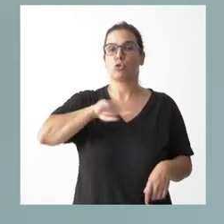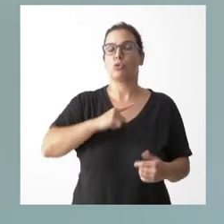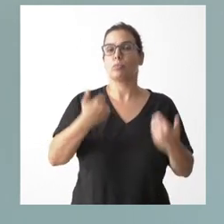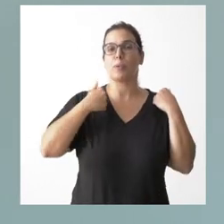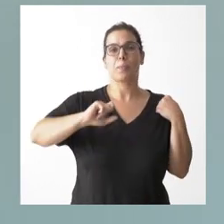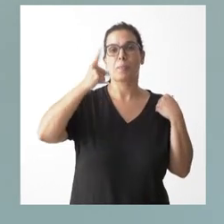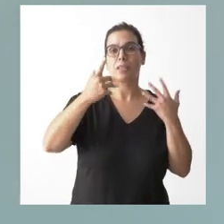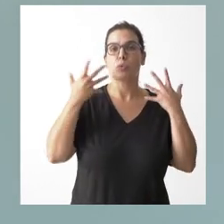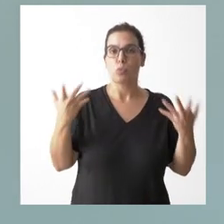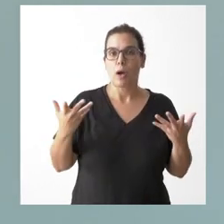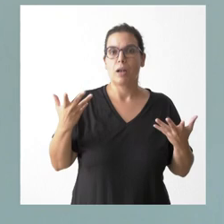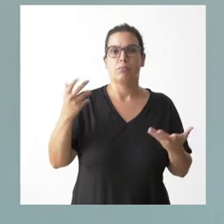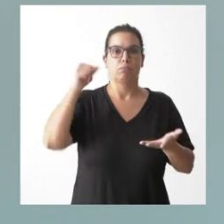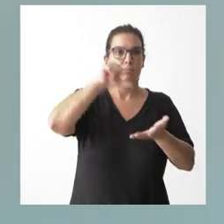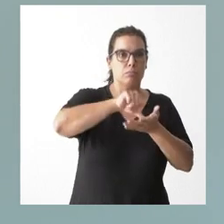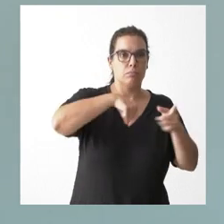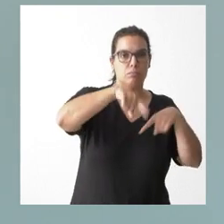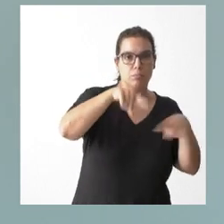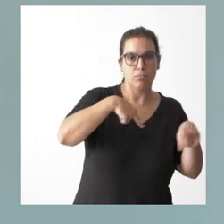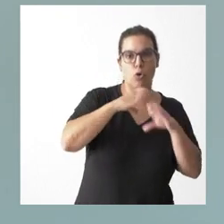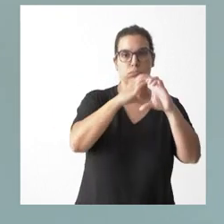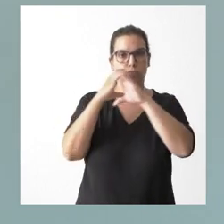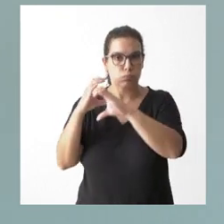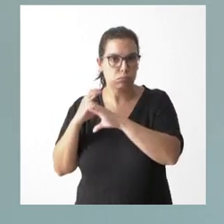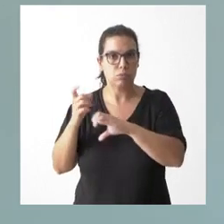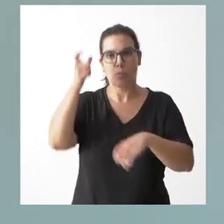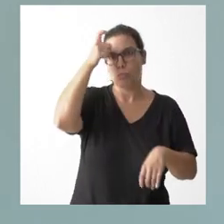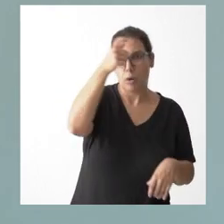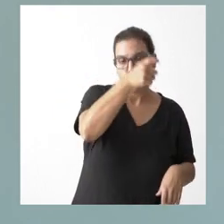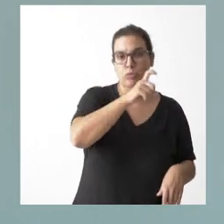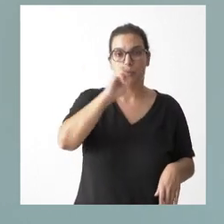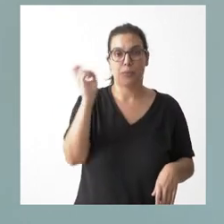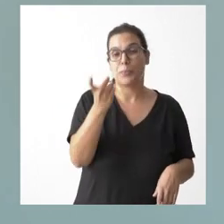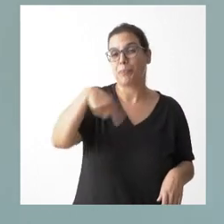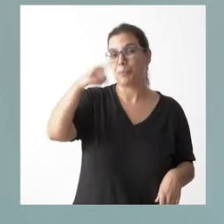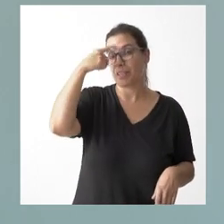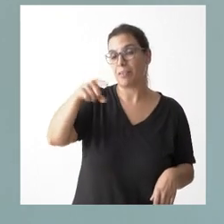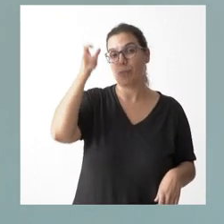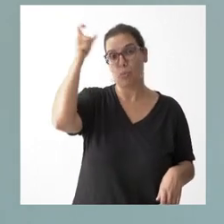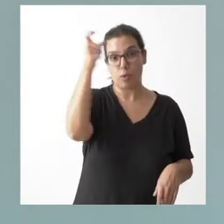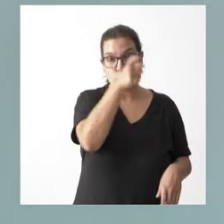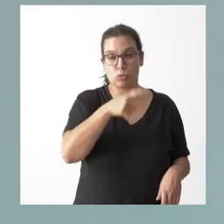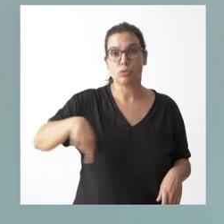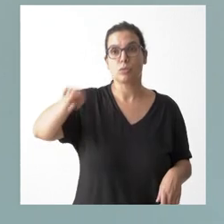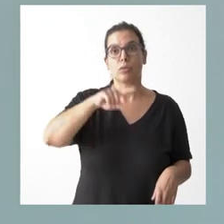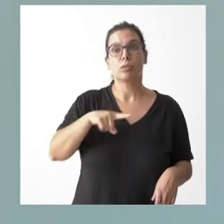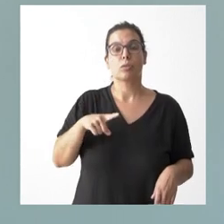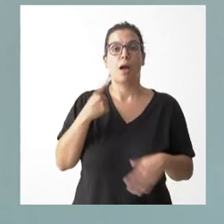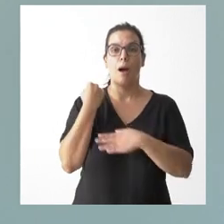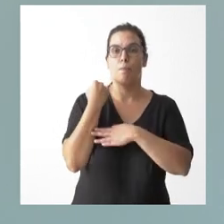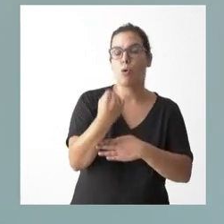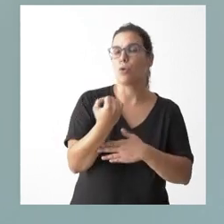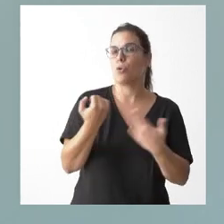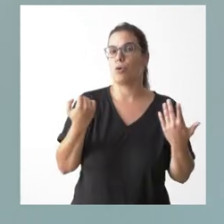ámbito metropolitano, en el ámbito interurbano y en el ámbito rural. Saben ustedes que en el ámbito rural el apoyo o